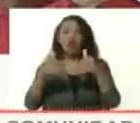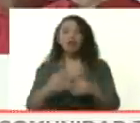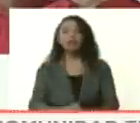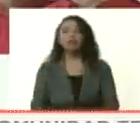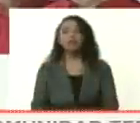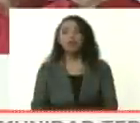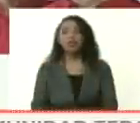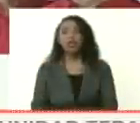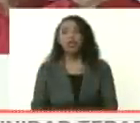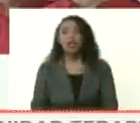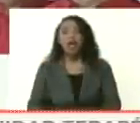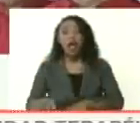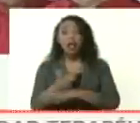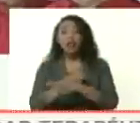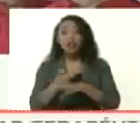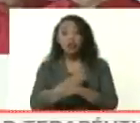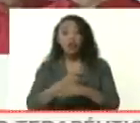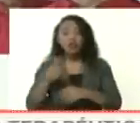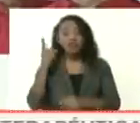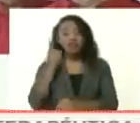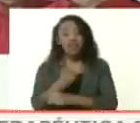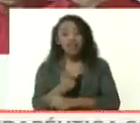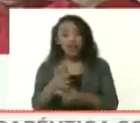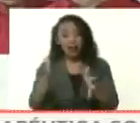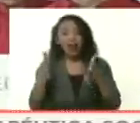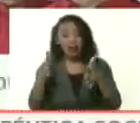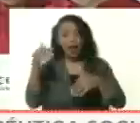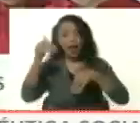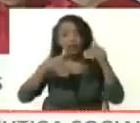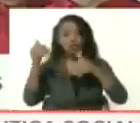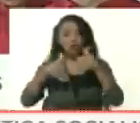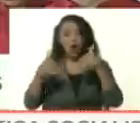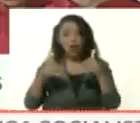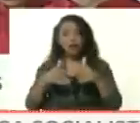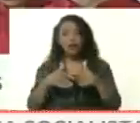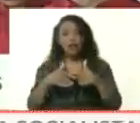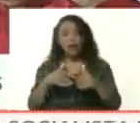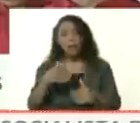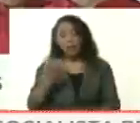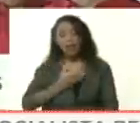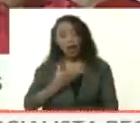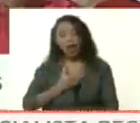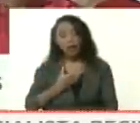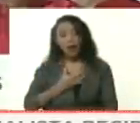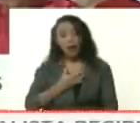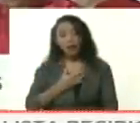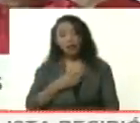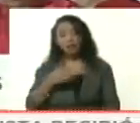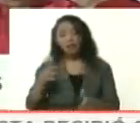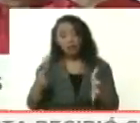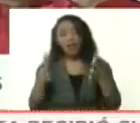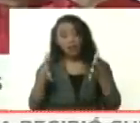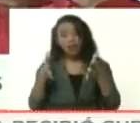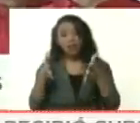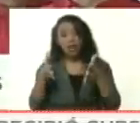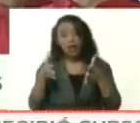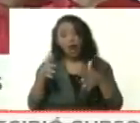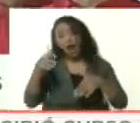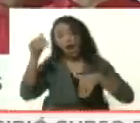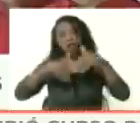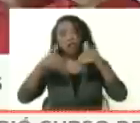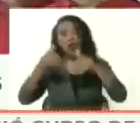Para tener gobernadores van a tener que ganar elecciones. Para tener alcaldes van a tener que ganar elecciones. Por las malas